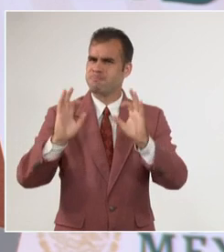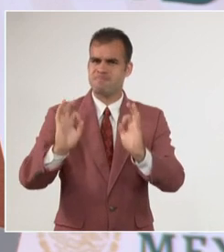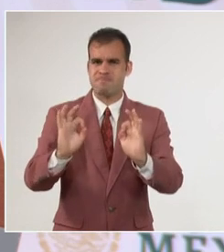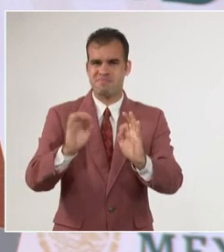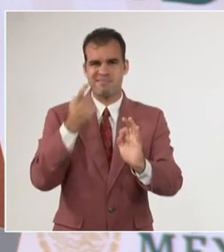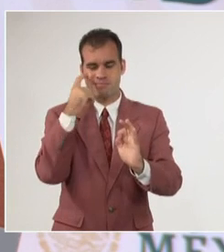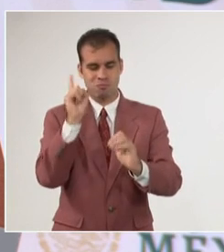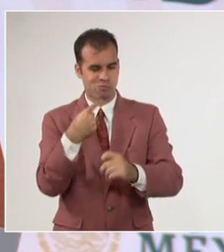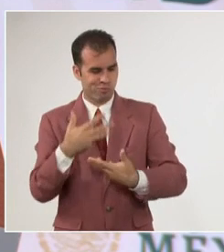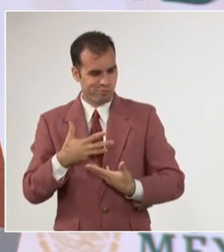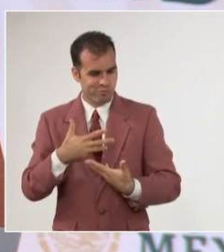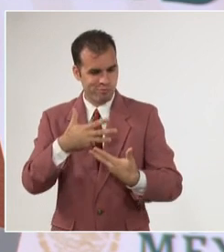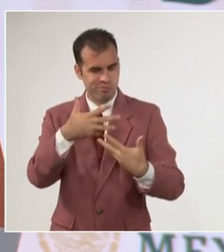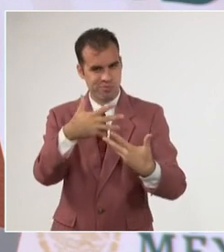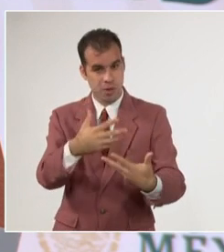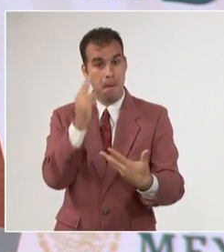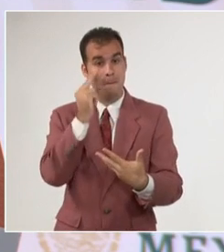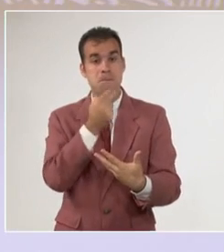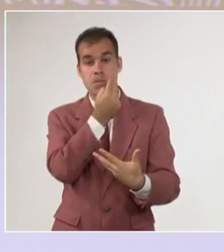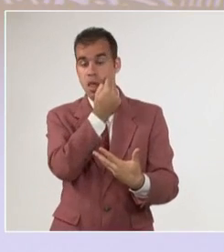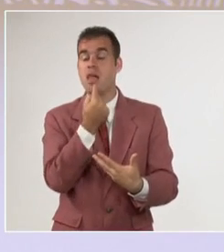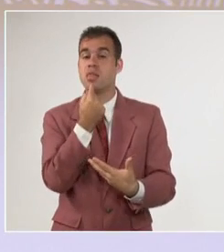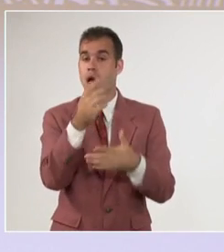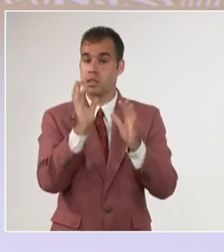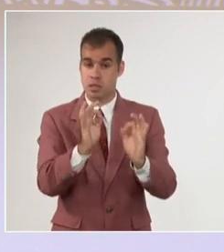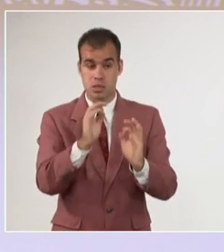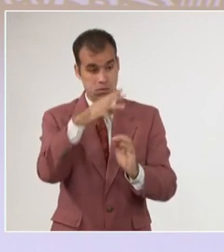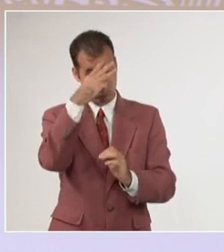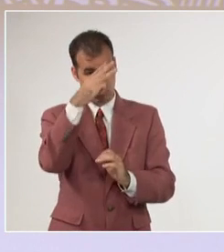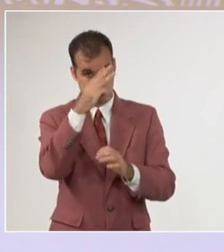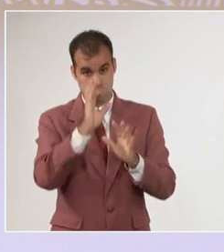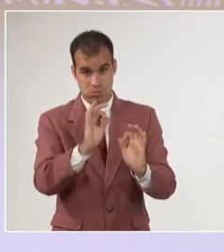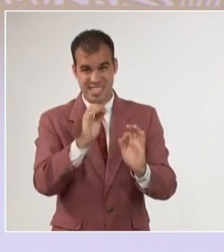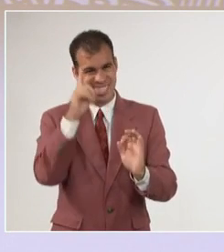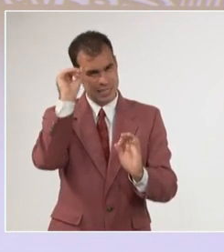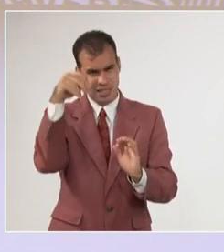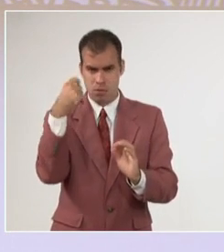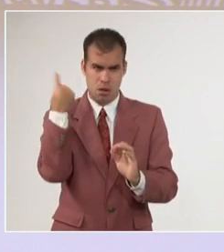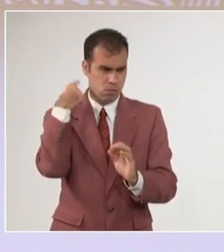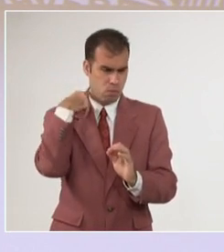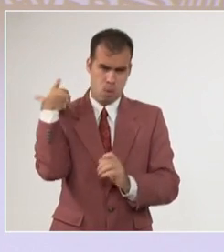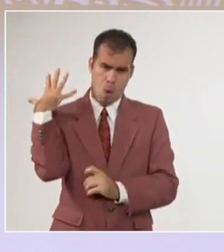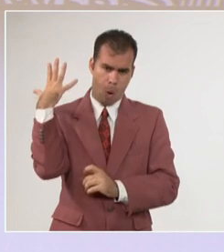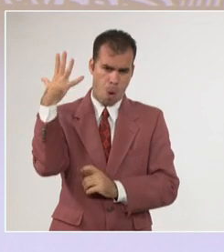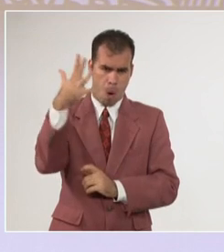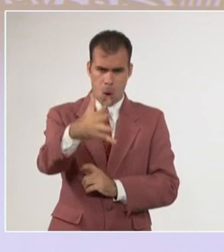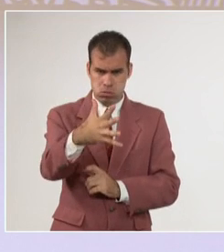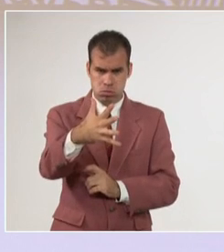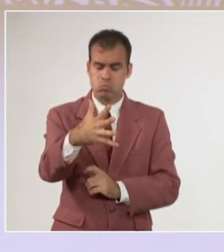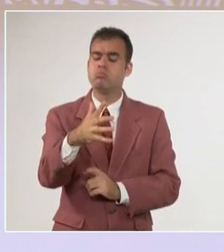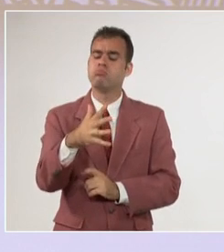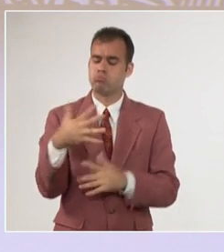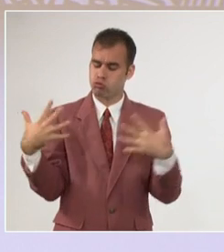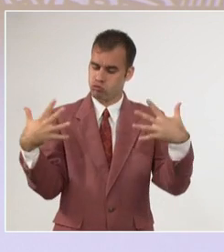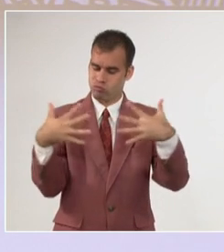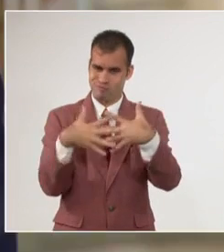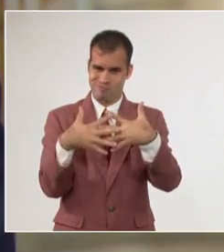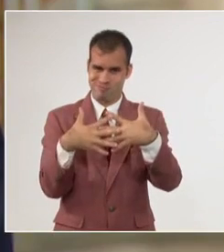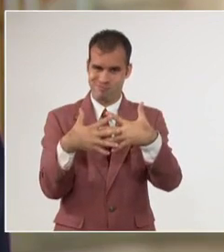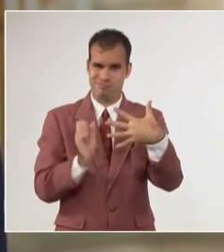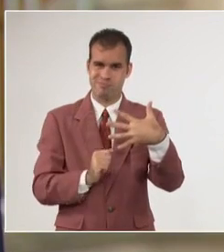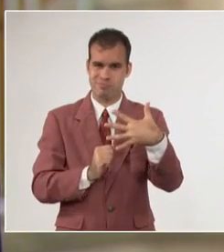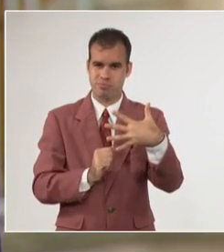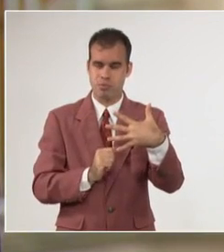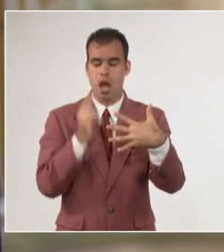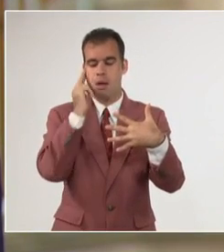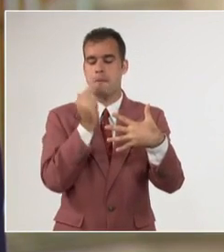México por José Martí, quien enlaza para siempre a nuestras dos naciones en toda su obra, pero especialmente en las cartas a